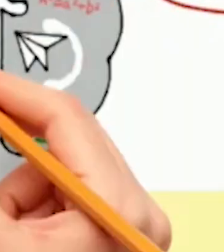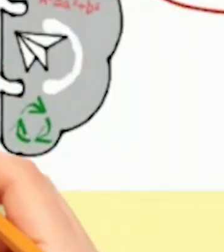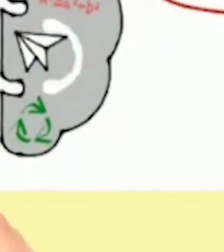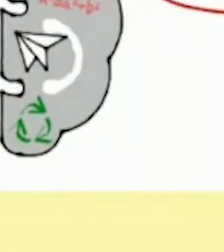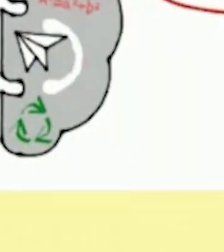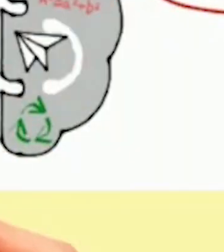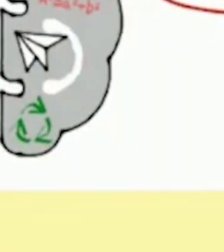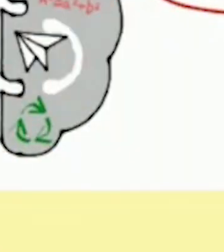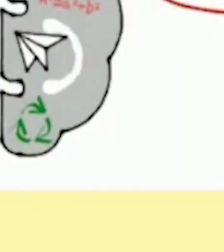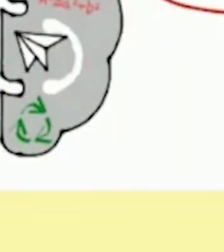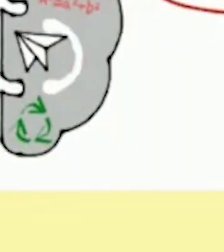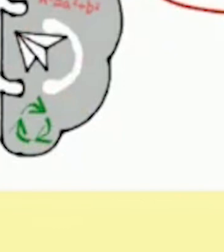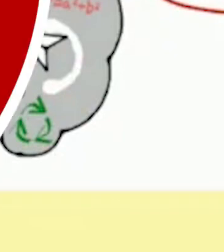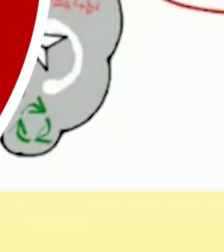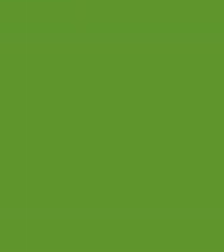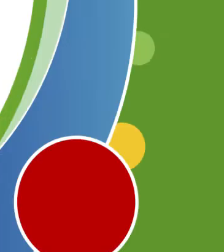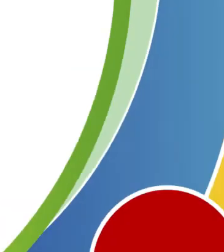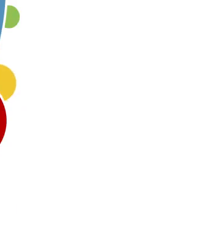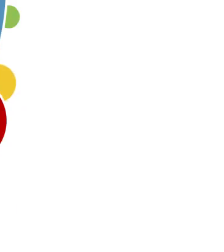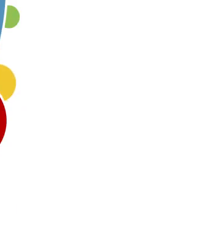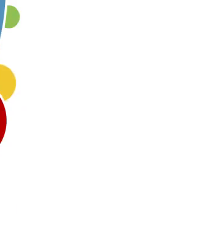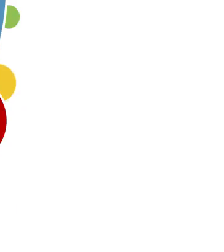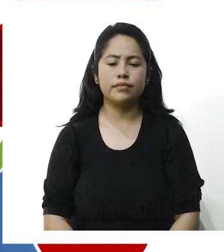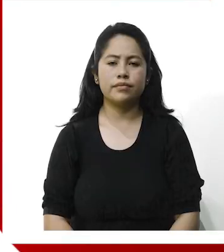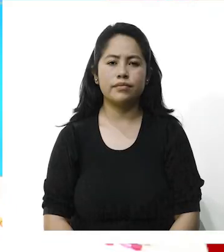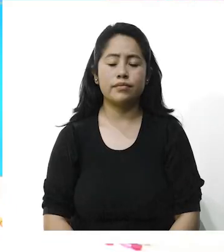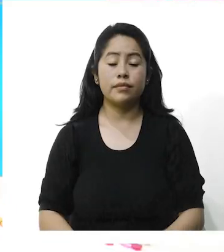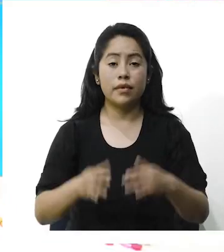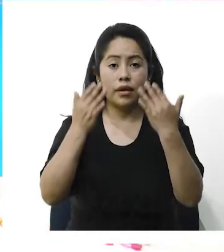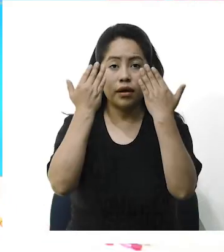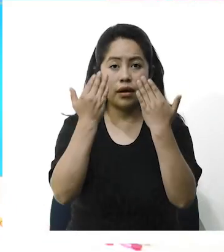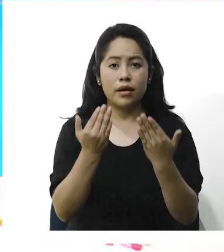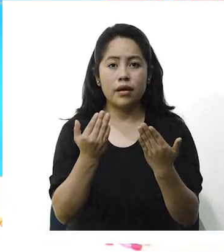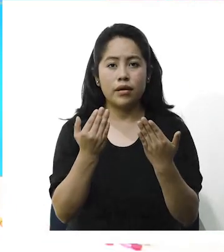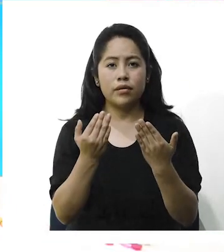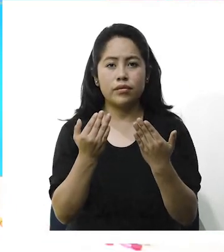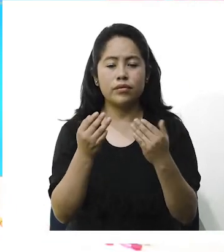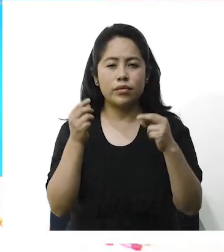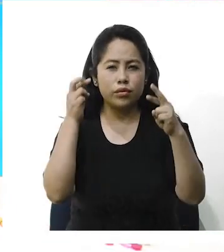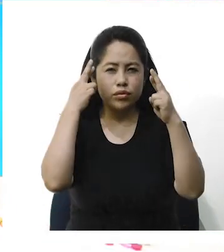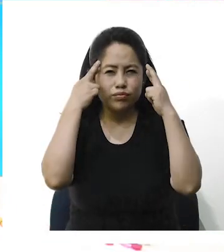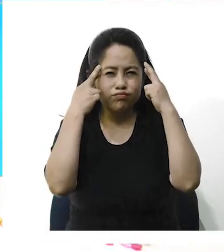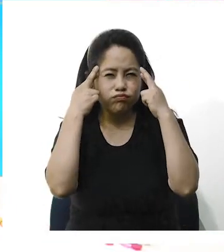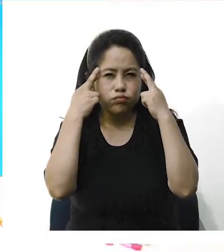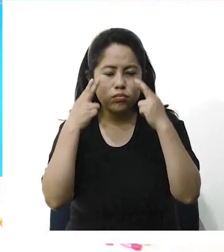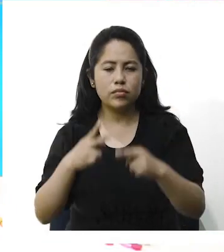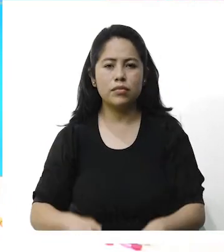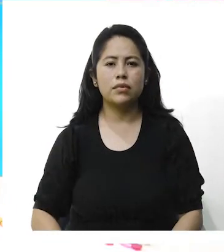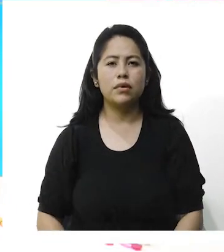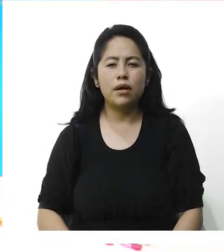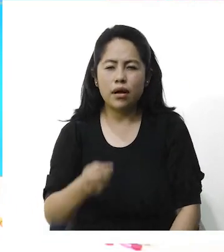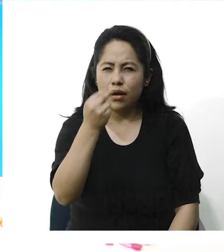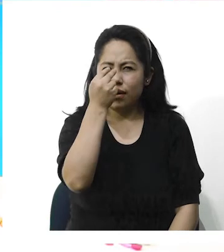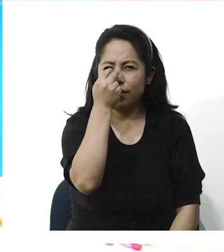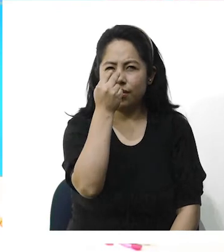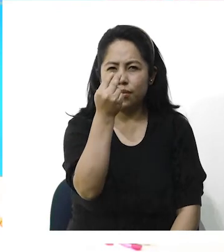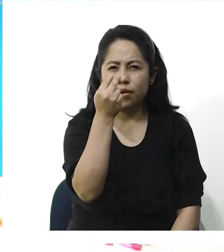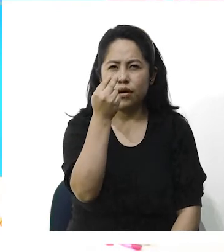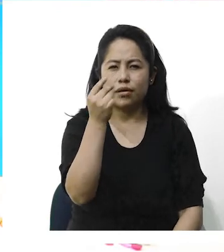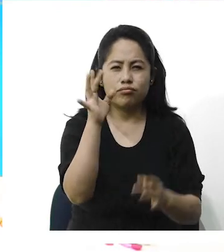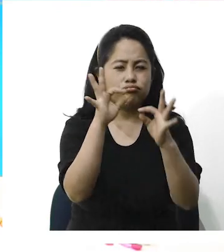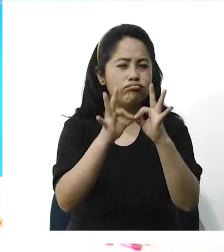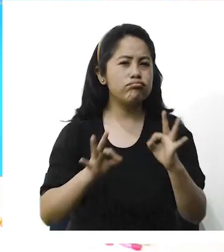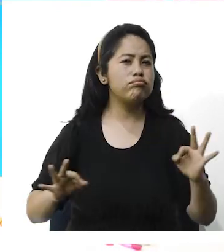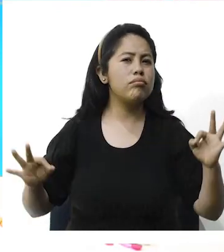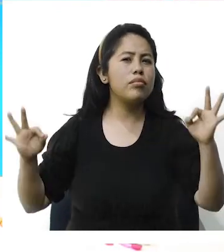atención, el aprendizaje. Ahora nos toca reflexionar. ¿Han visto ¿Cuál